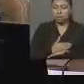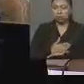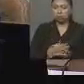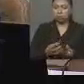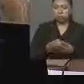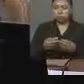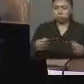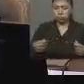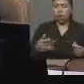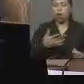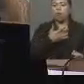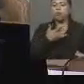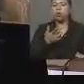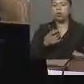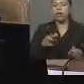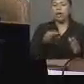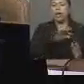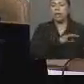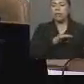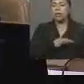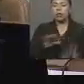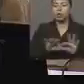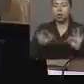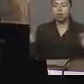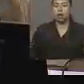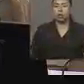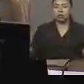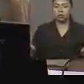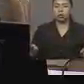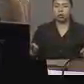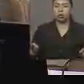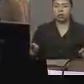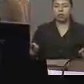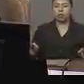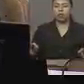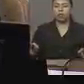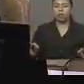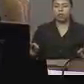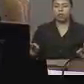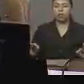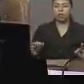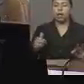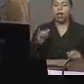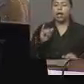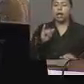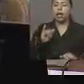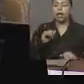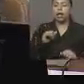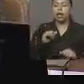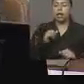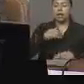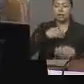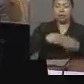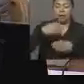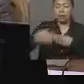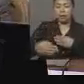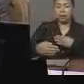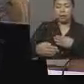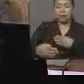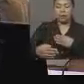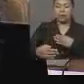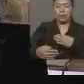pulverizado, porque el Ministerio de Educación se autoriza a convenir ir más allá de